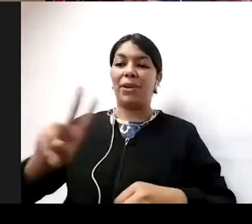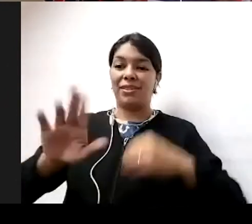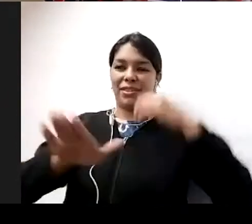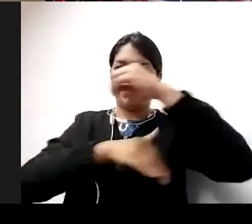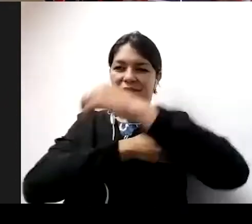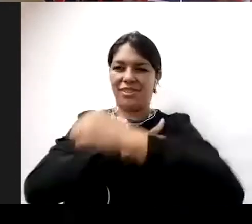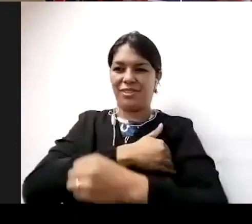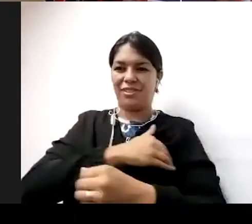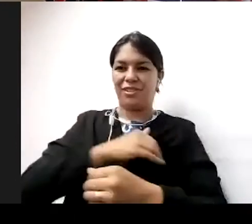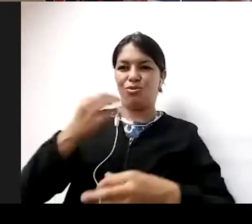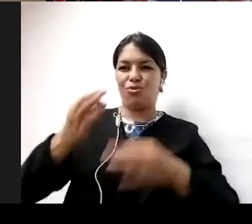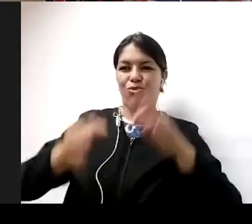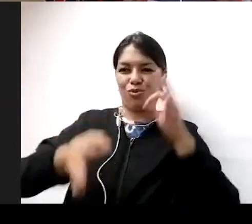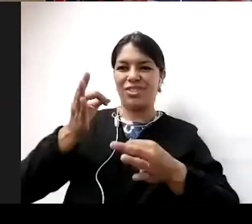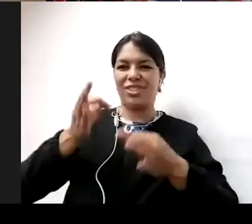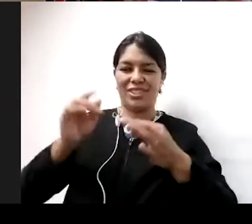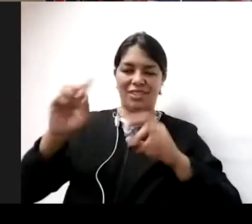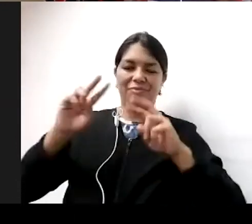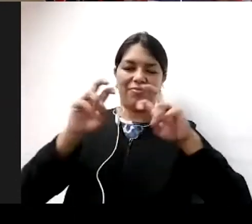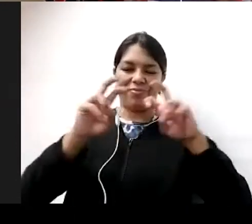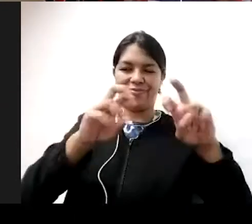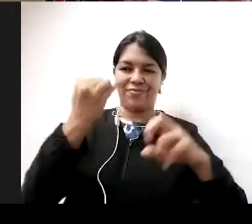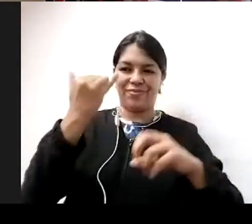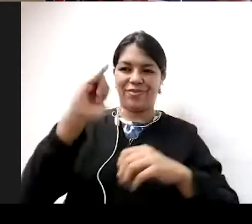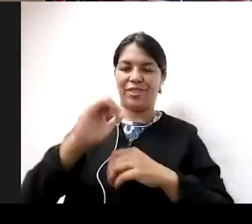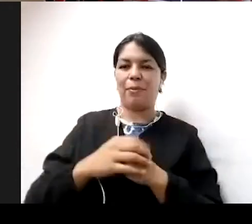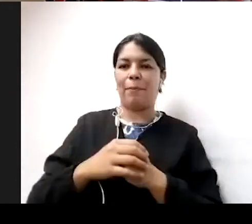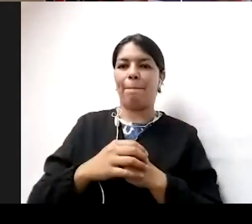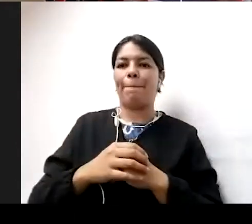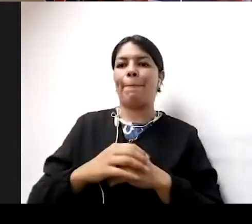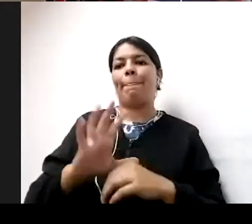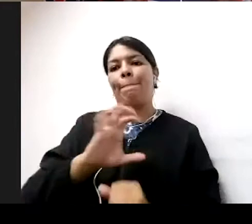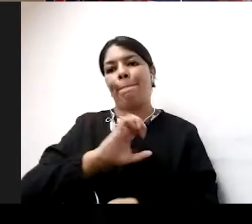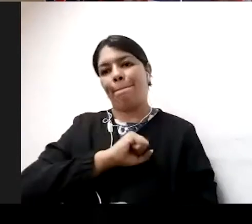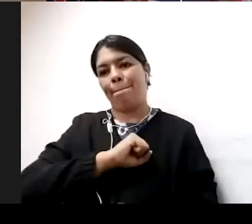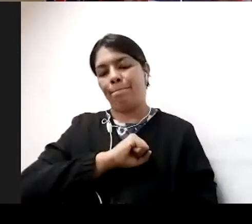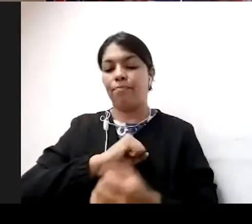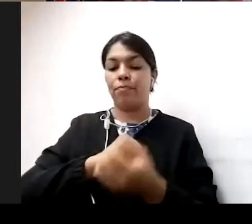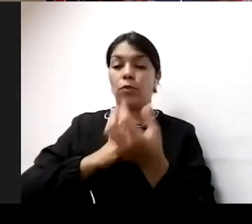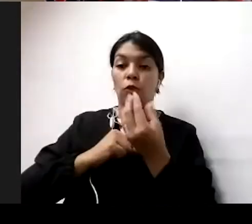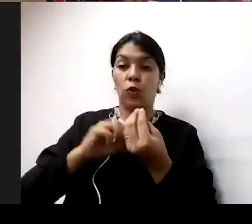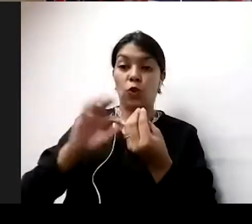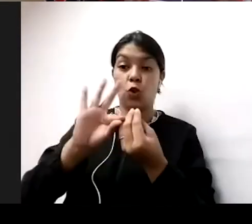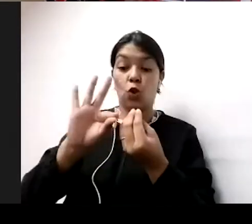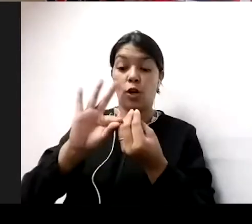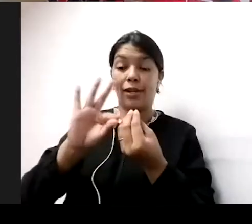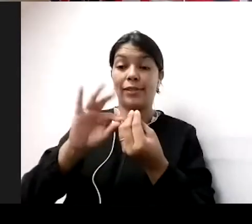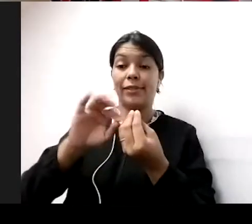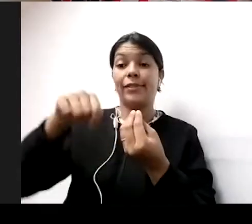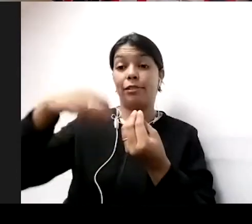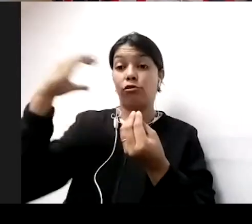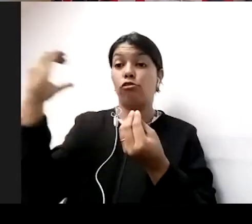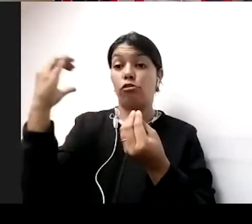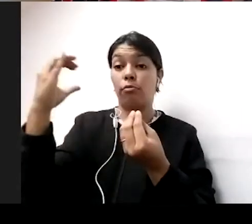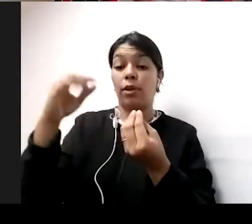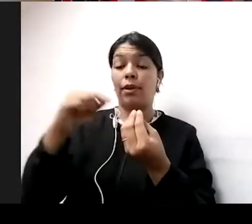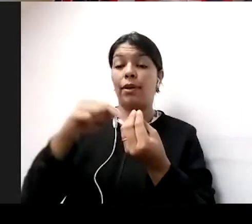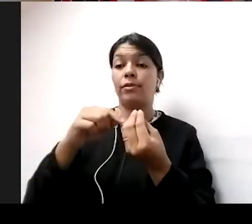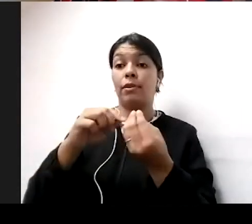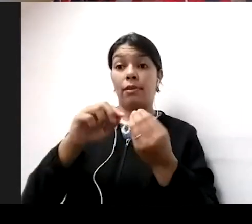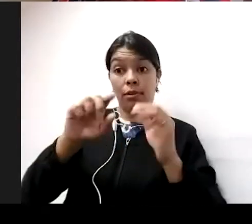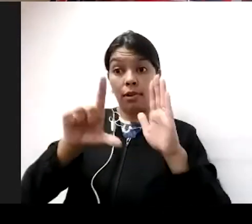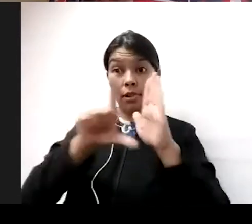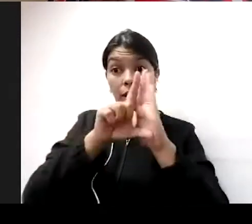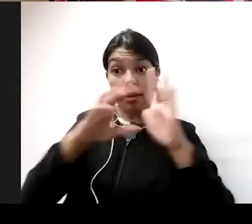También, desafortunadamente, existe otro tipo de drogas que para nuestro país o sustancias psicoactivas son ilícitas. Dentro de